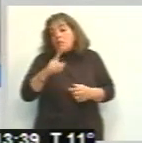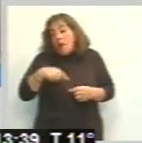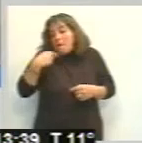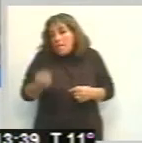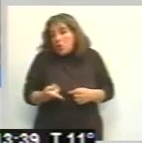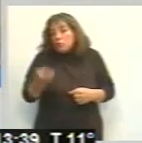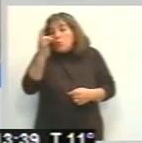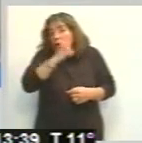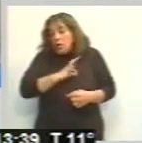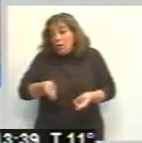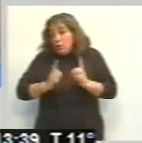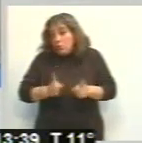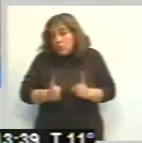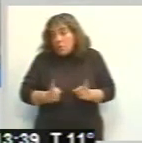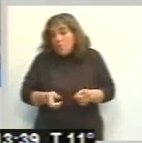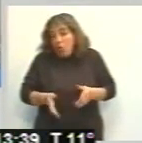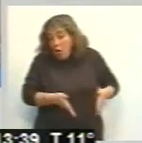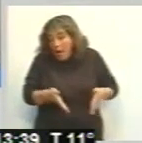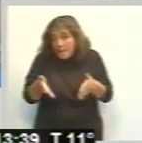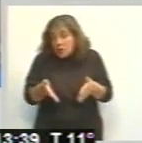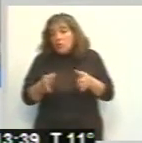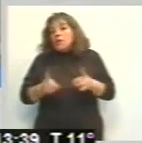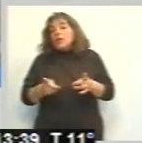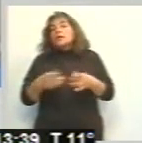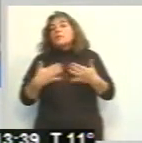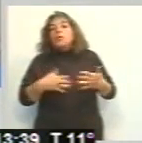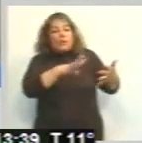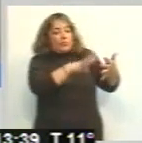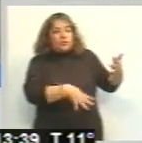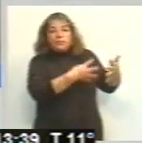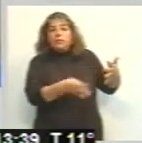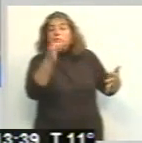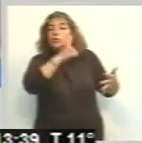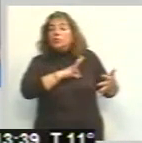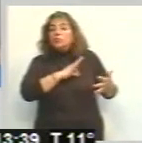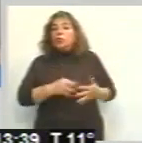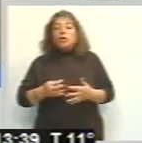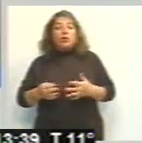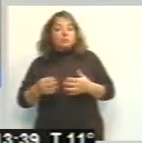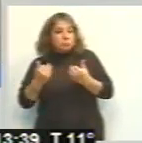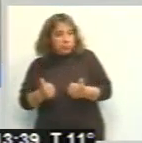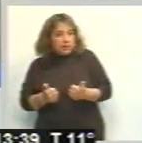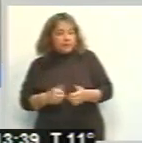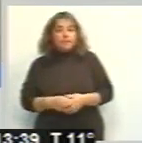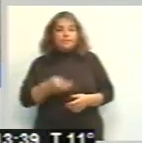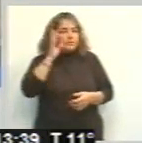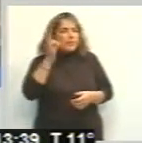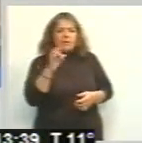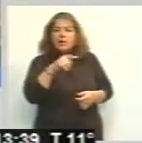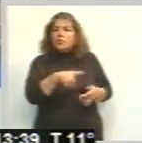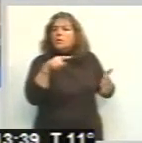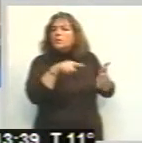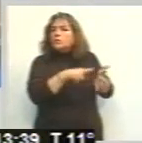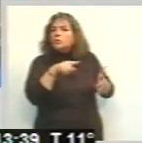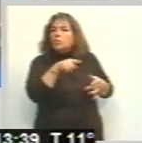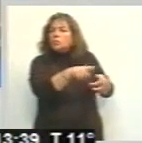aguinaldo seguir este camino y de manera de lograr un saneamiento de la grilla salarial docente, ¿no? Bueno, teniendo en cuenta justamente este punto que